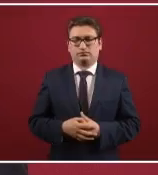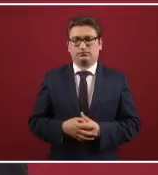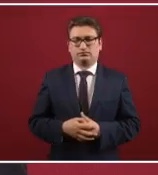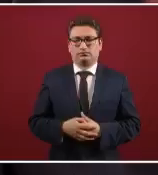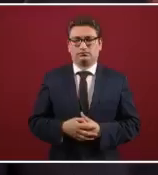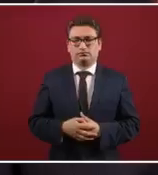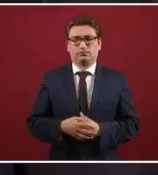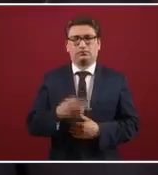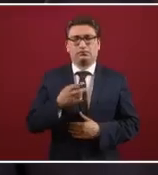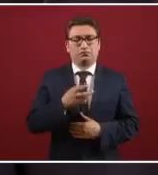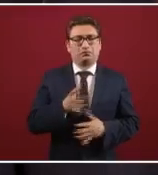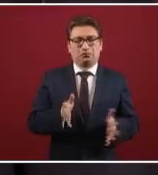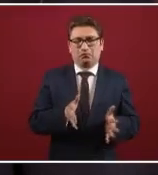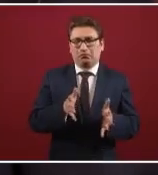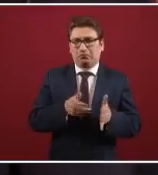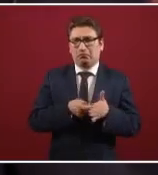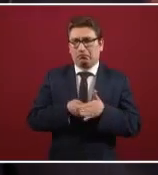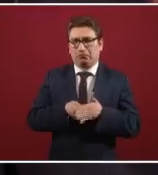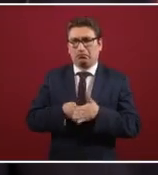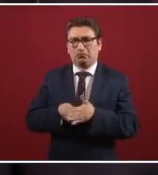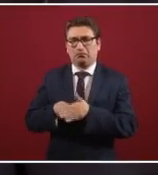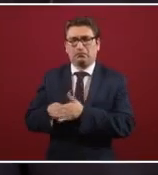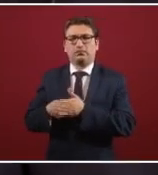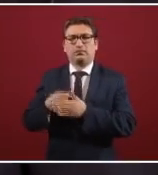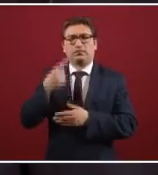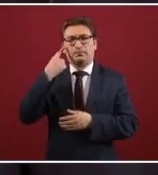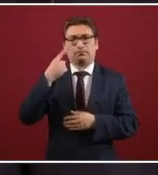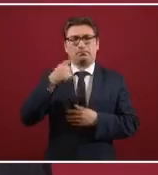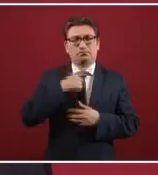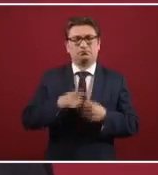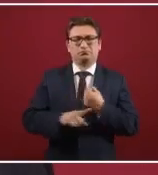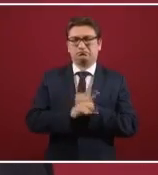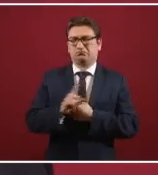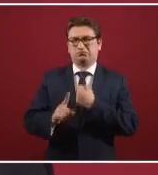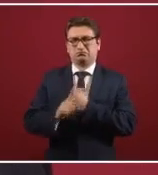el conflicto el caos